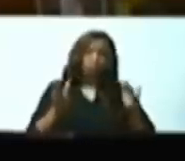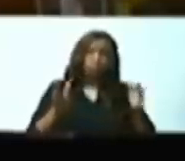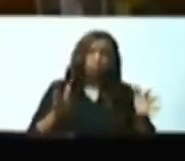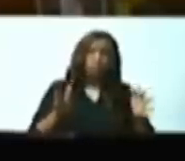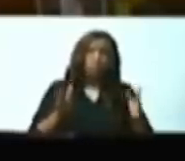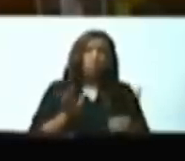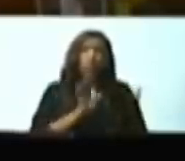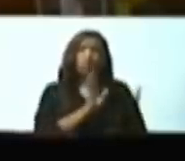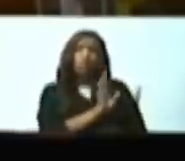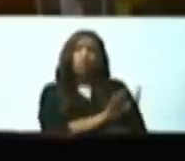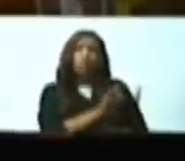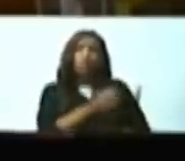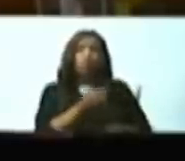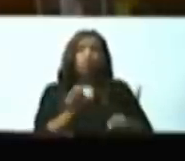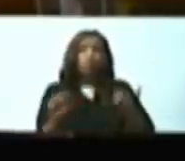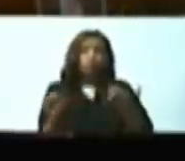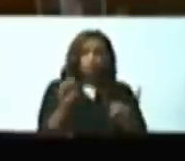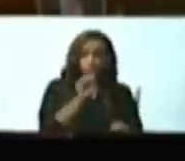que le fueron asignados.